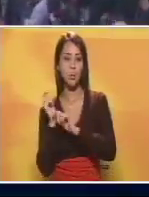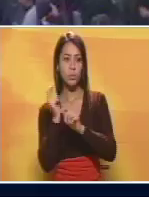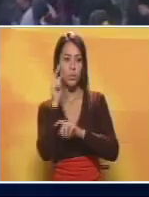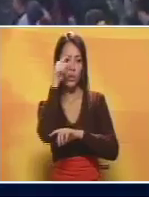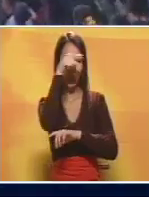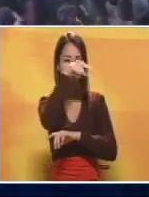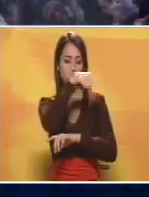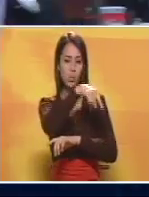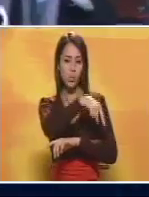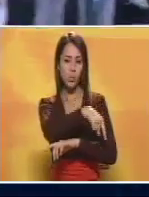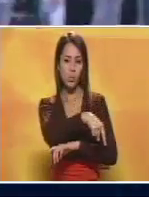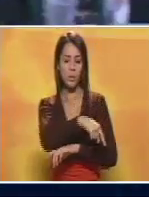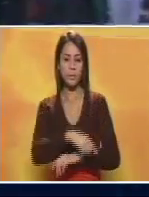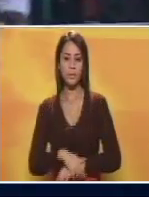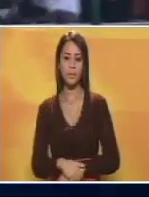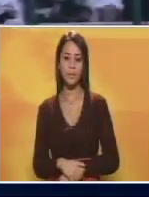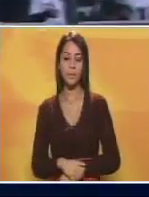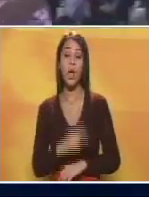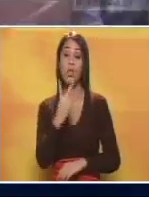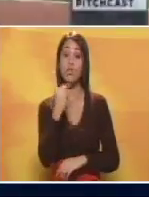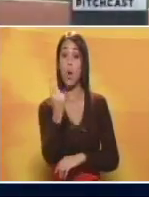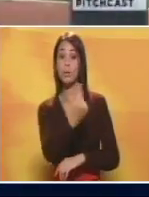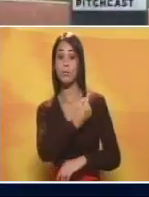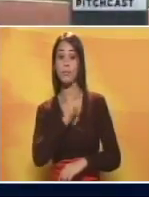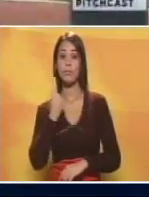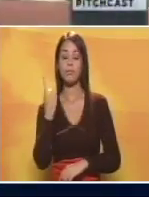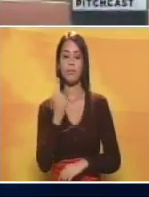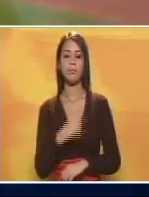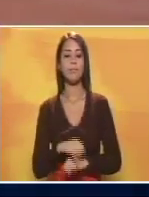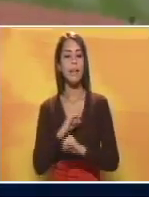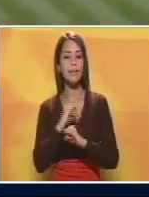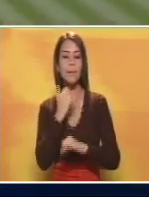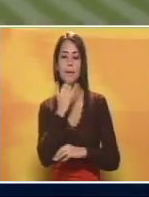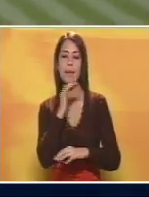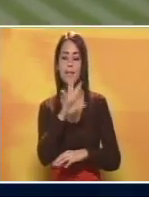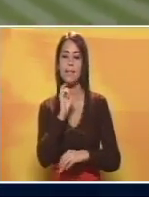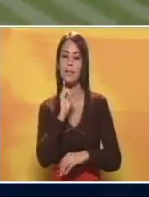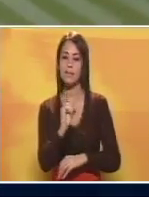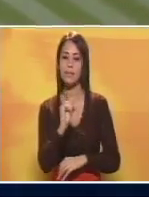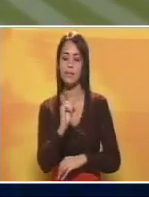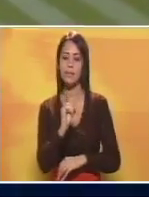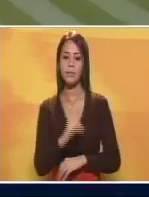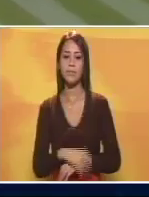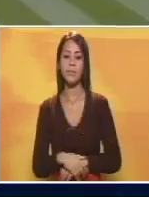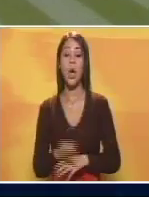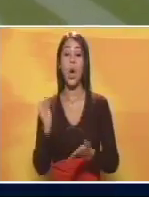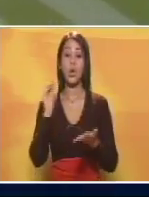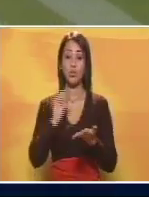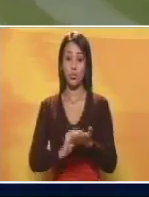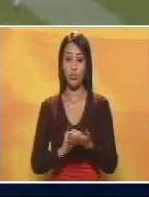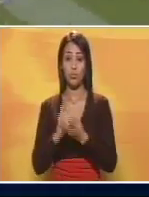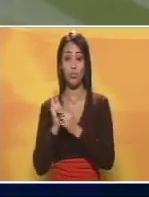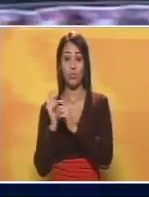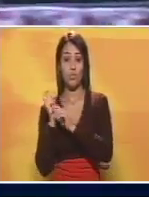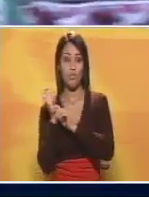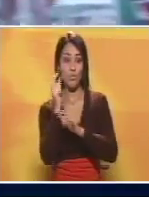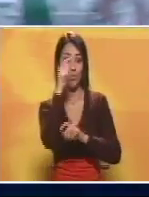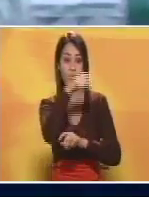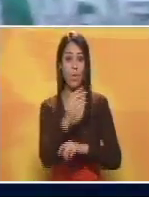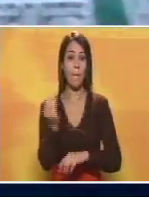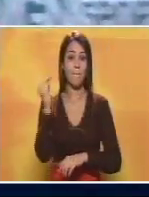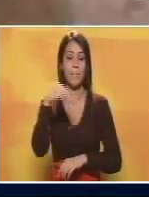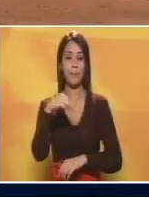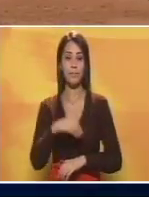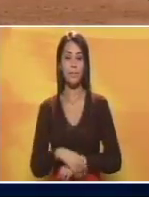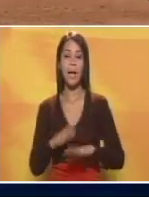tras conectar triplete remolcador de 2 carreras. En el cierre de la quinta, nuevamente Sánchez disparó triple para traer una más al plato.